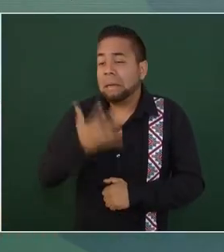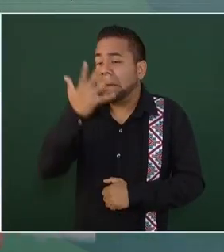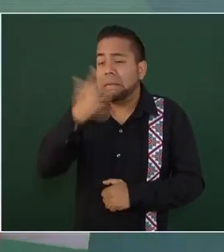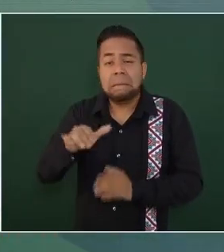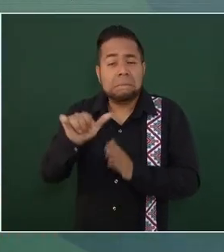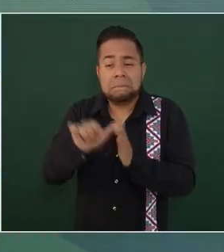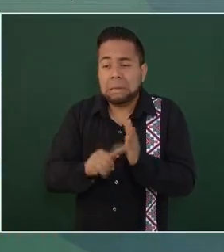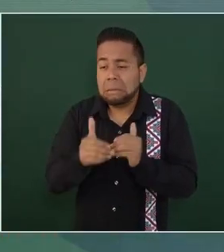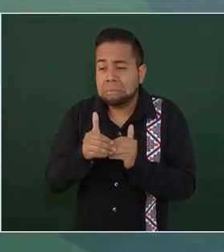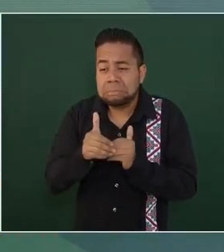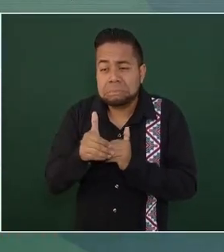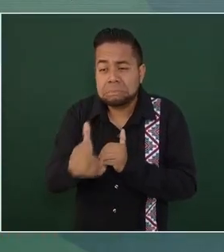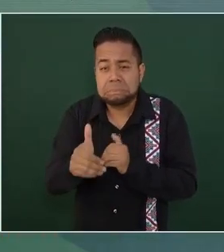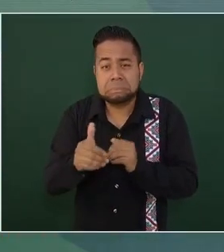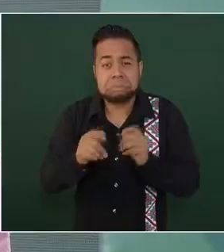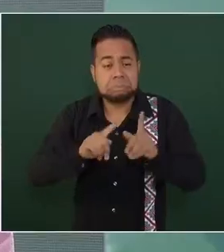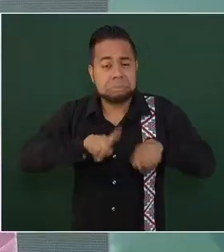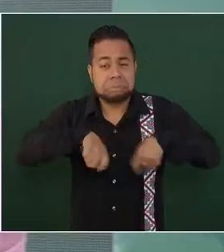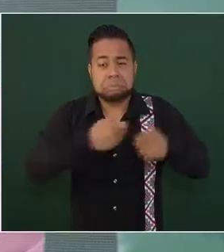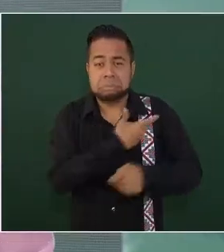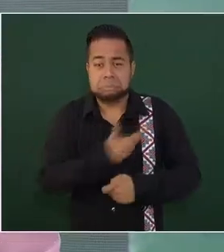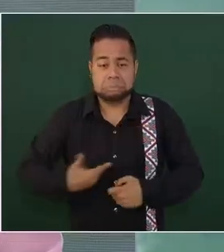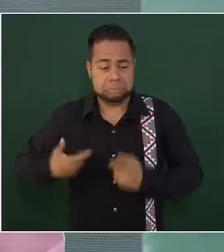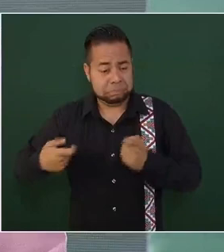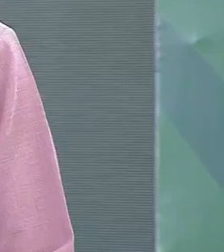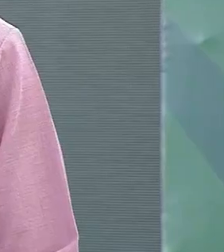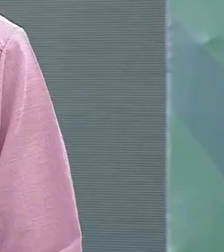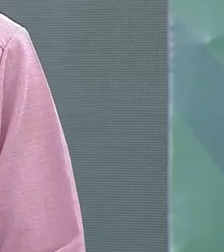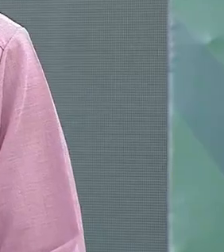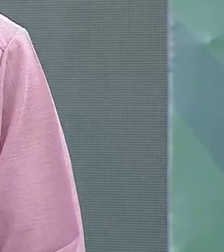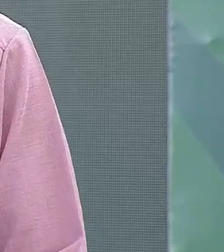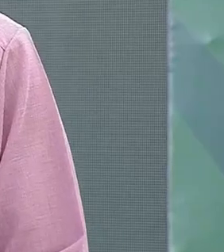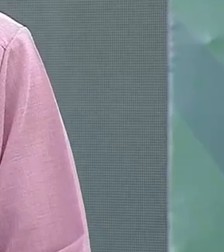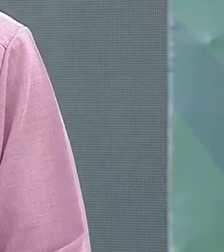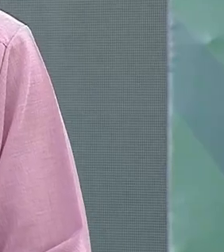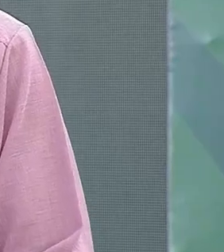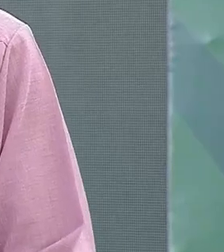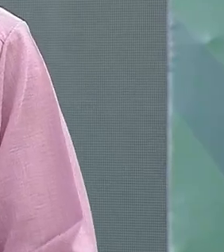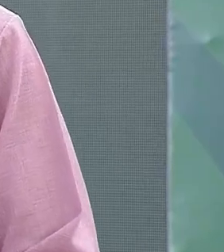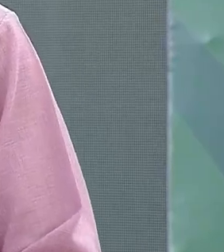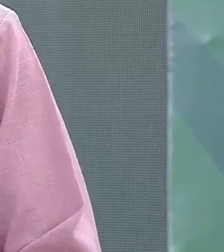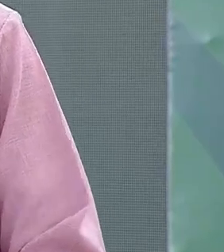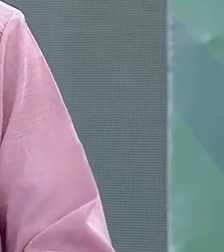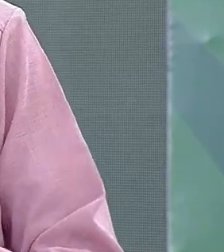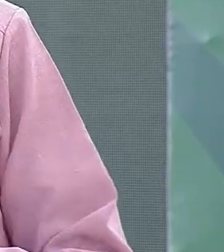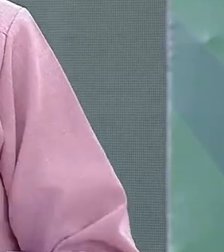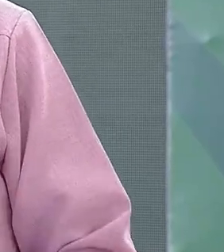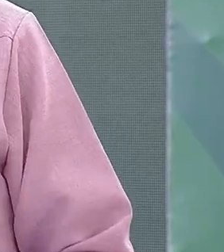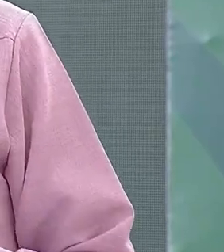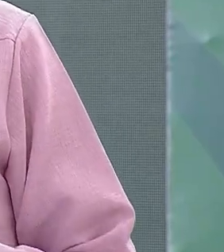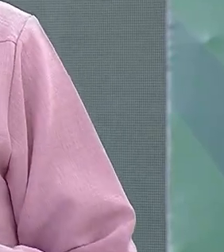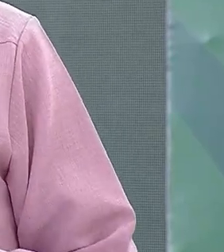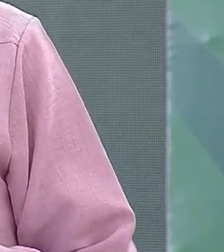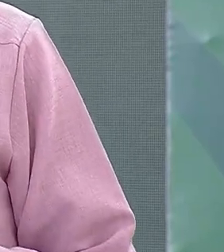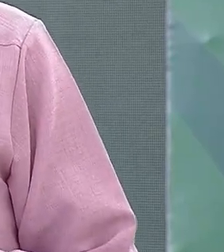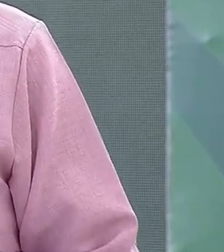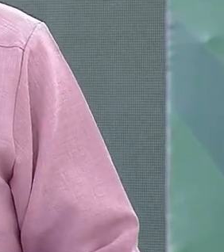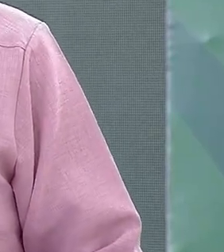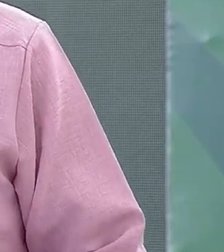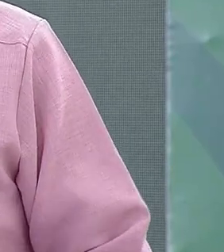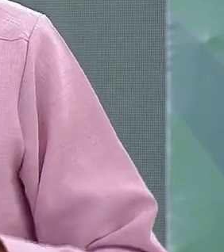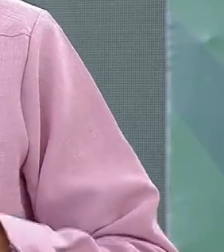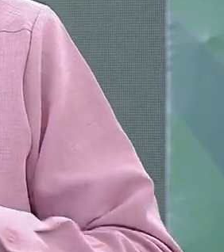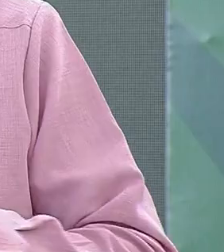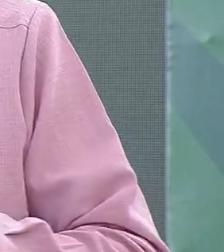de entregar la banda presidencial por eso me tengo que apurar este para